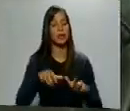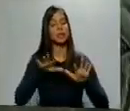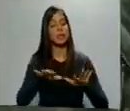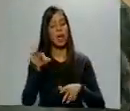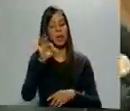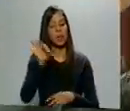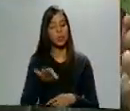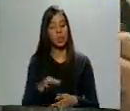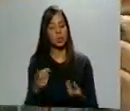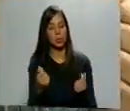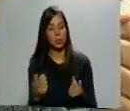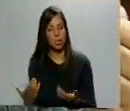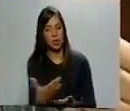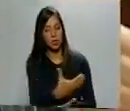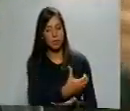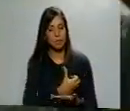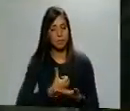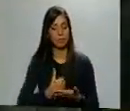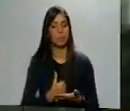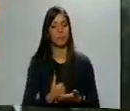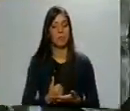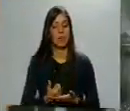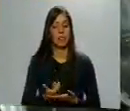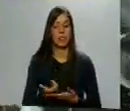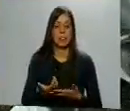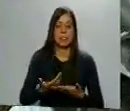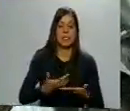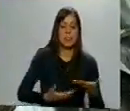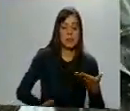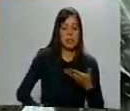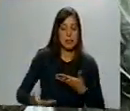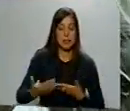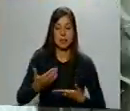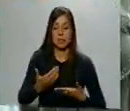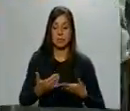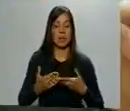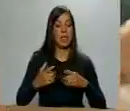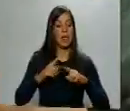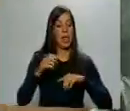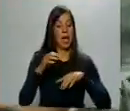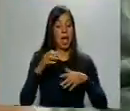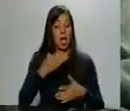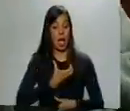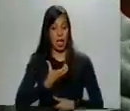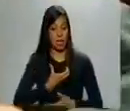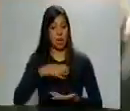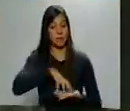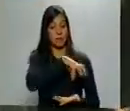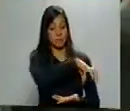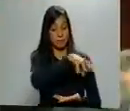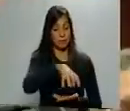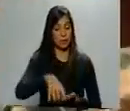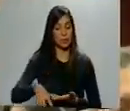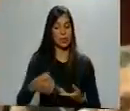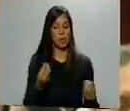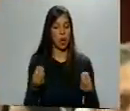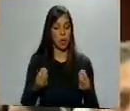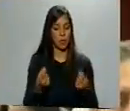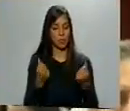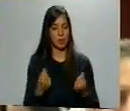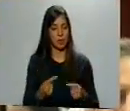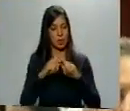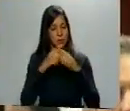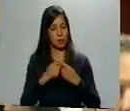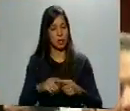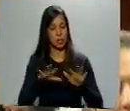lo recaudado hay que negociarlo con las distintas alcaldías para que puedan entregar